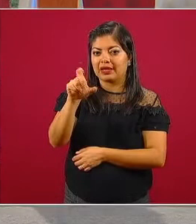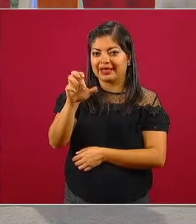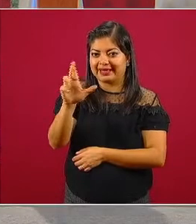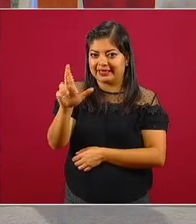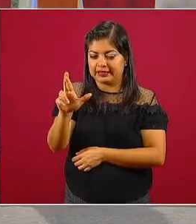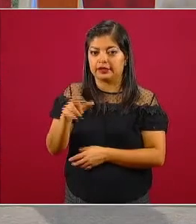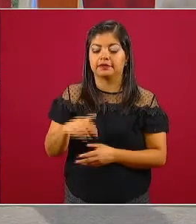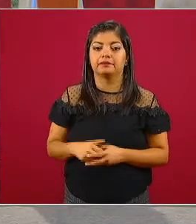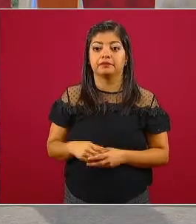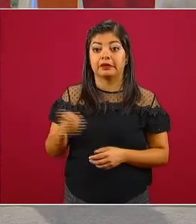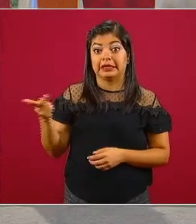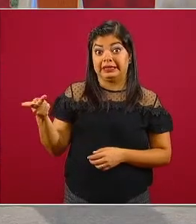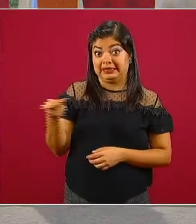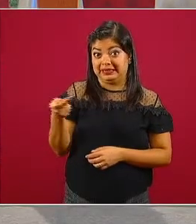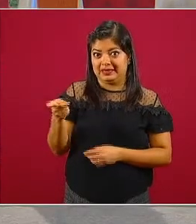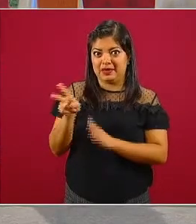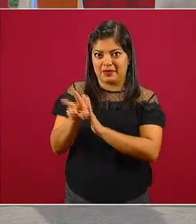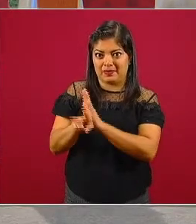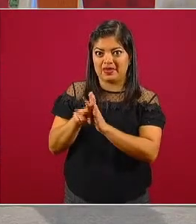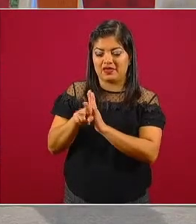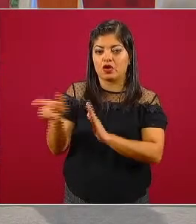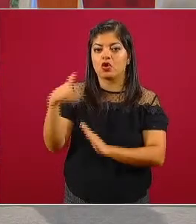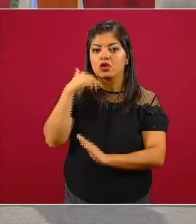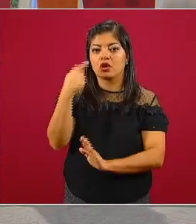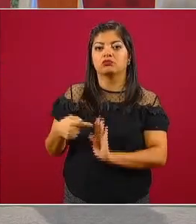Ambos videos pretenden mostrar al grupo